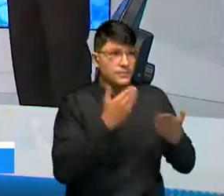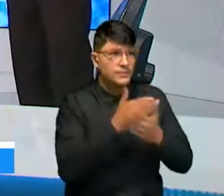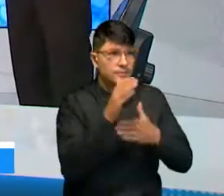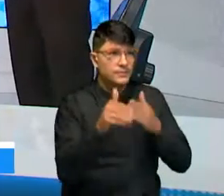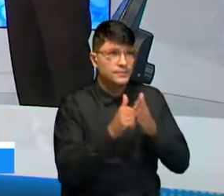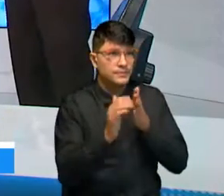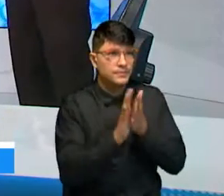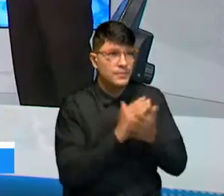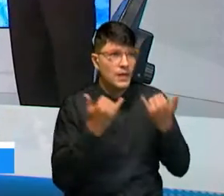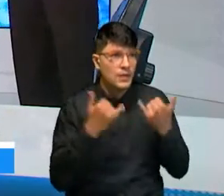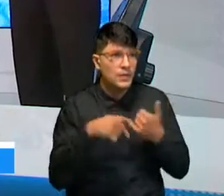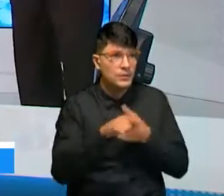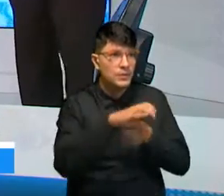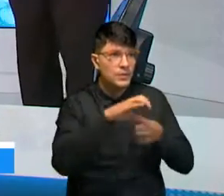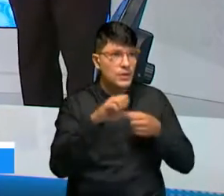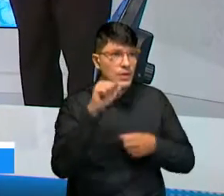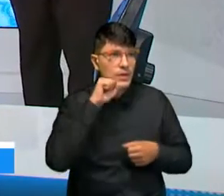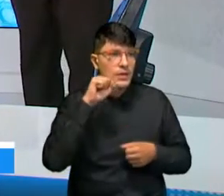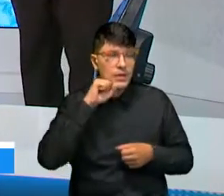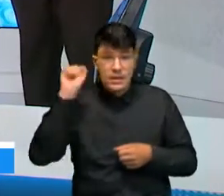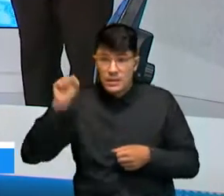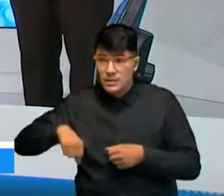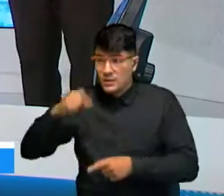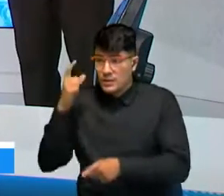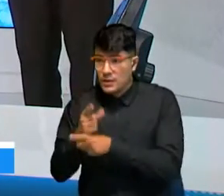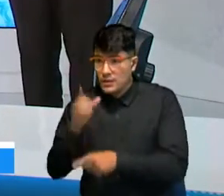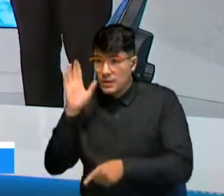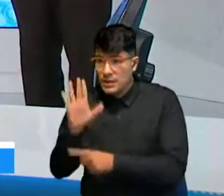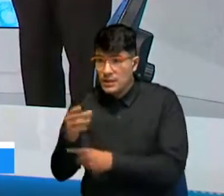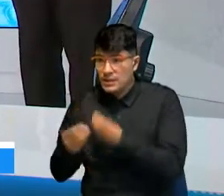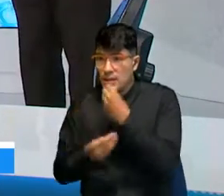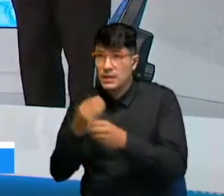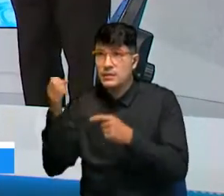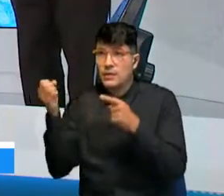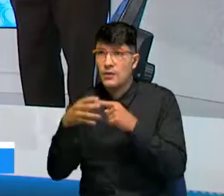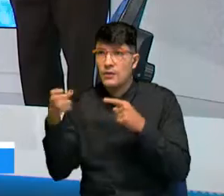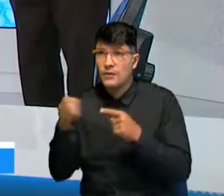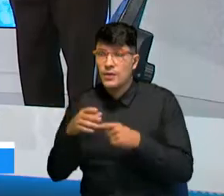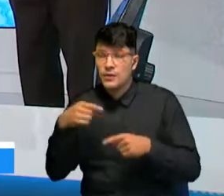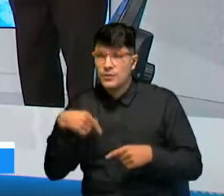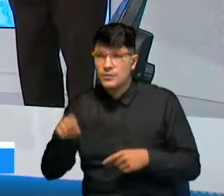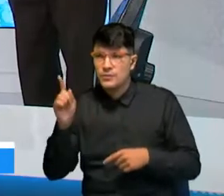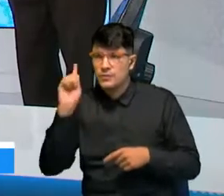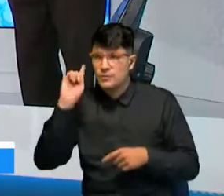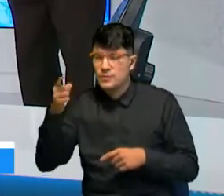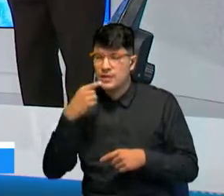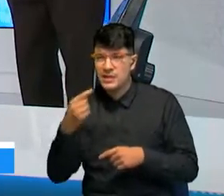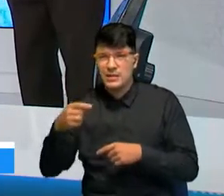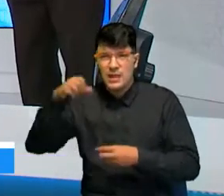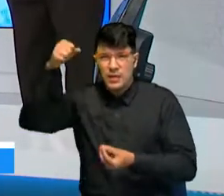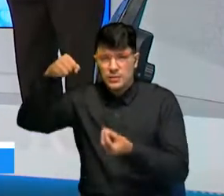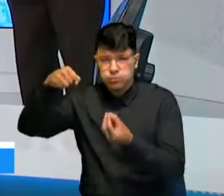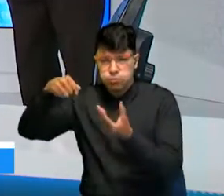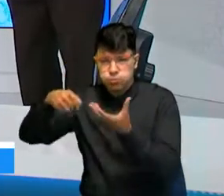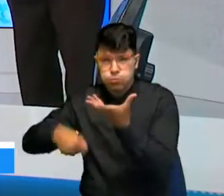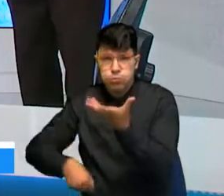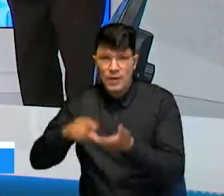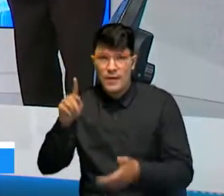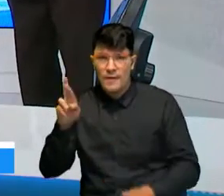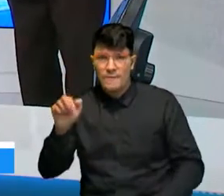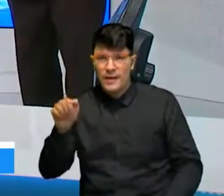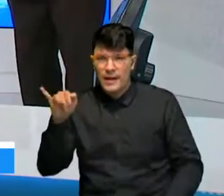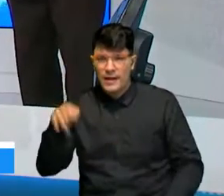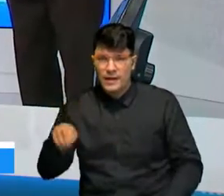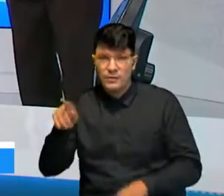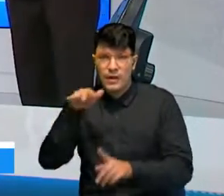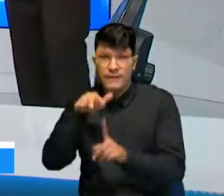Ahora a la ciudad de Barranca Bermeja. Allí se está llevando a cabo un foro acerca del polémico fracking que afectaría también a la zona del